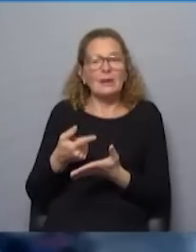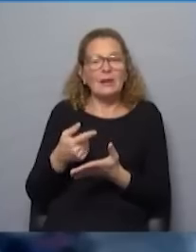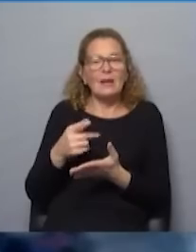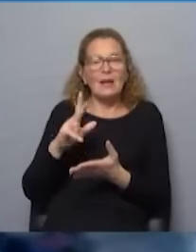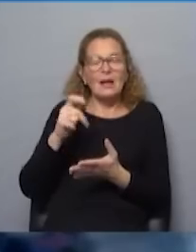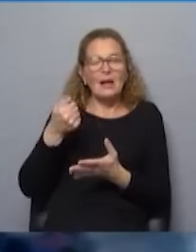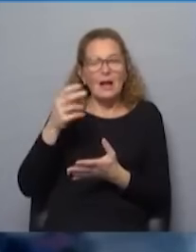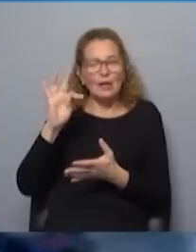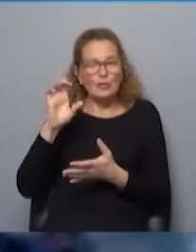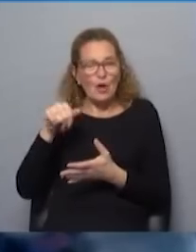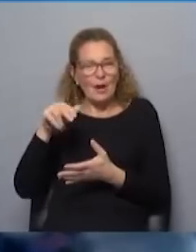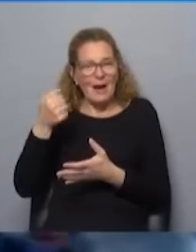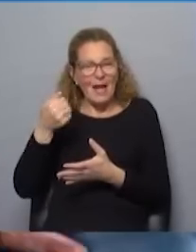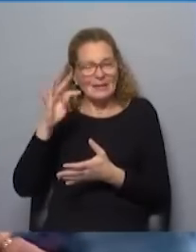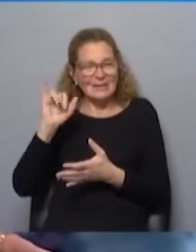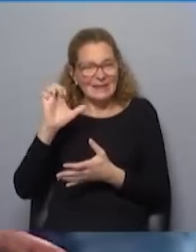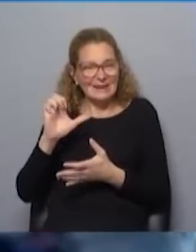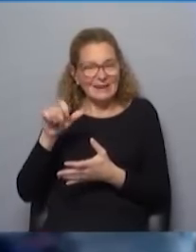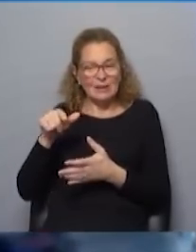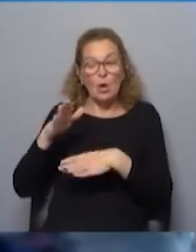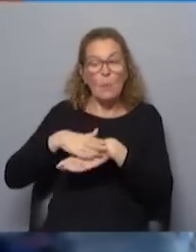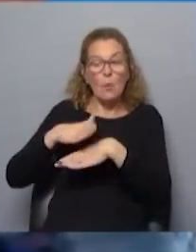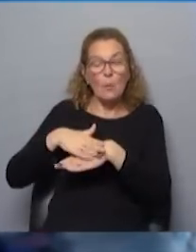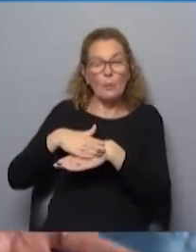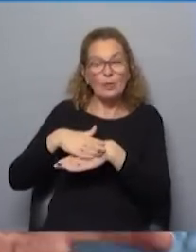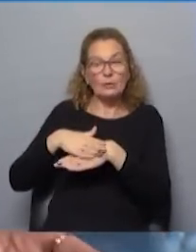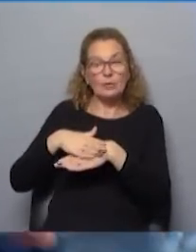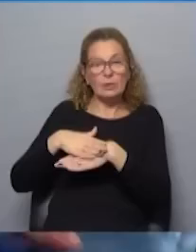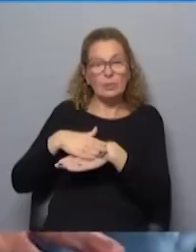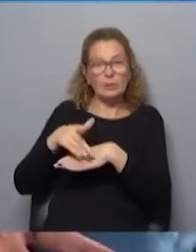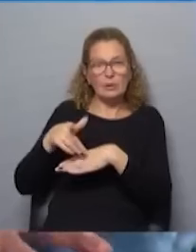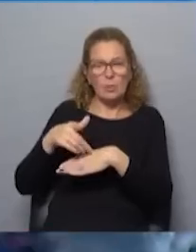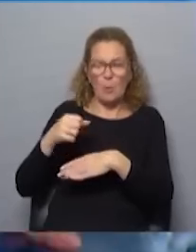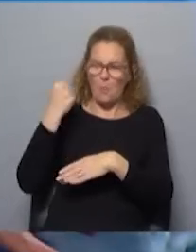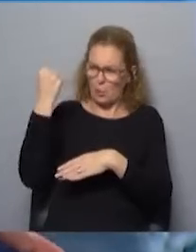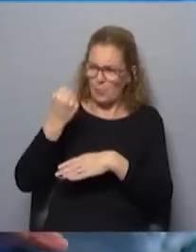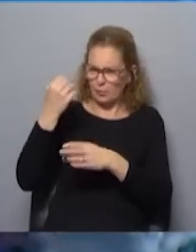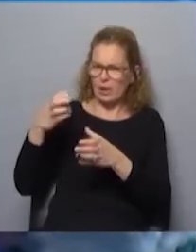t asumía con exclusividad o con régimen preferencial